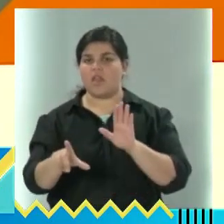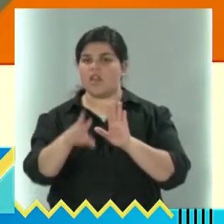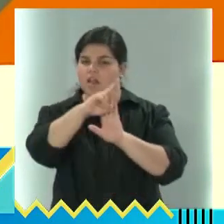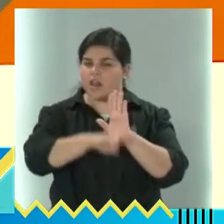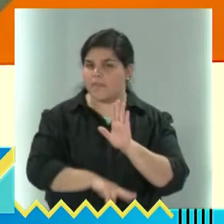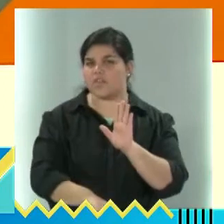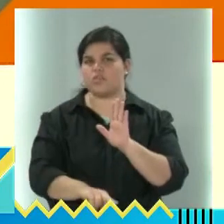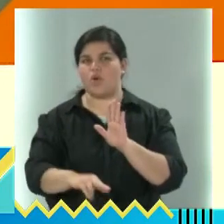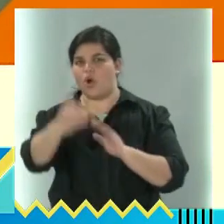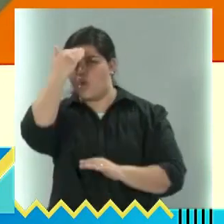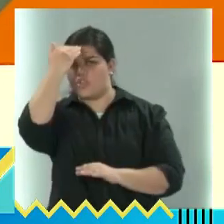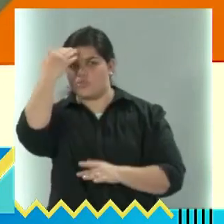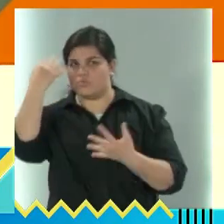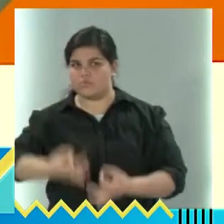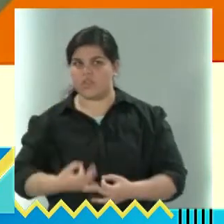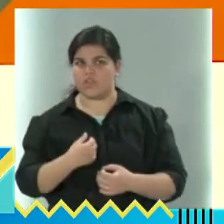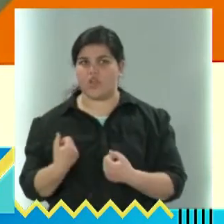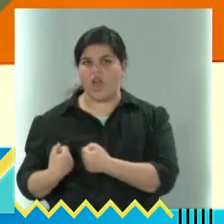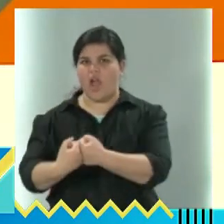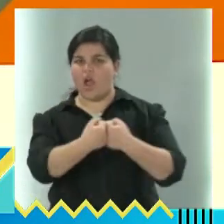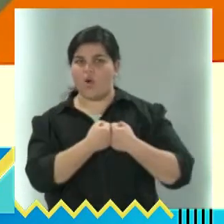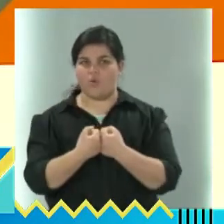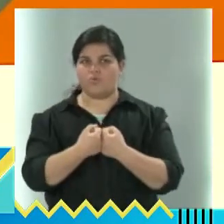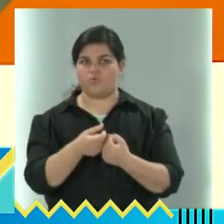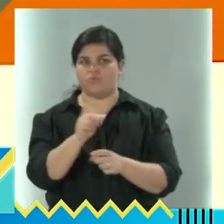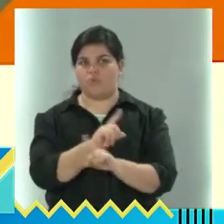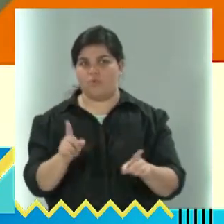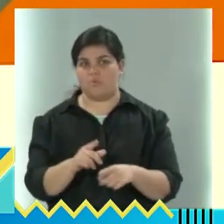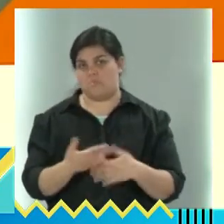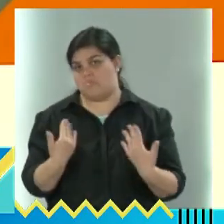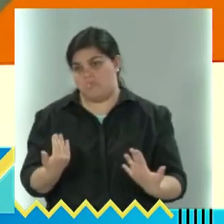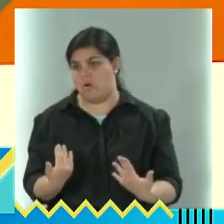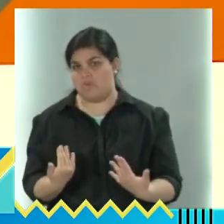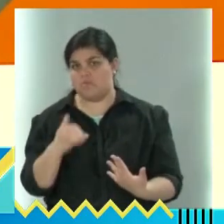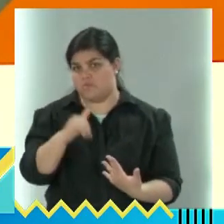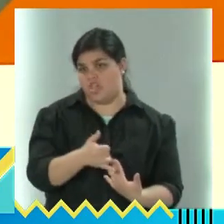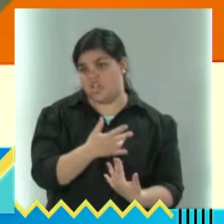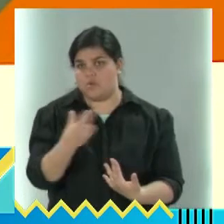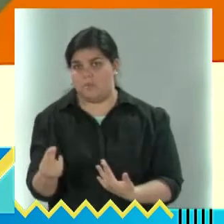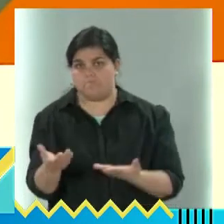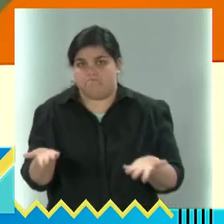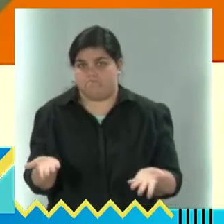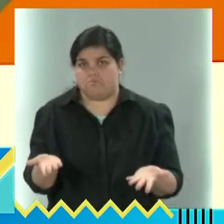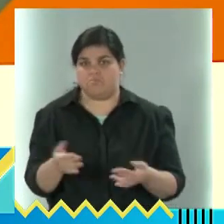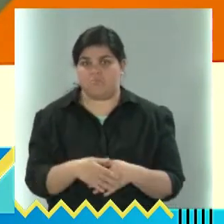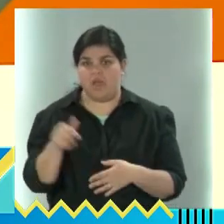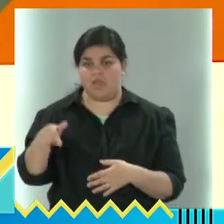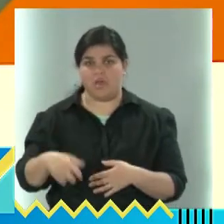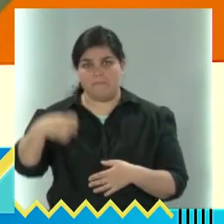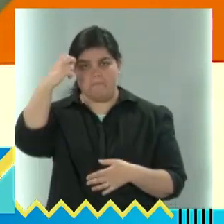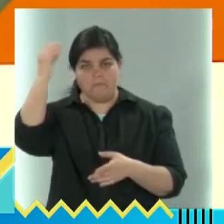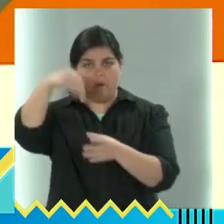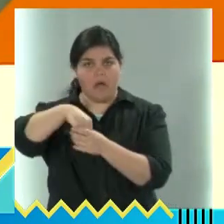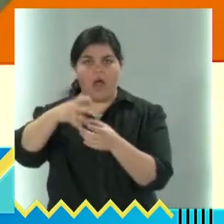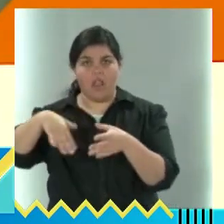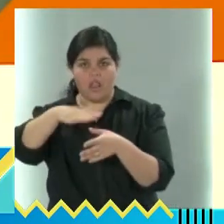mí que yo tengo que sacar una ley por unanimidad, que exista la posibilidad, está o no, para eso está el Parlamento, para discutir,